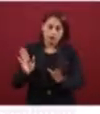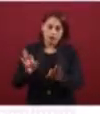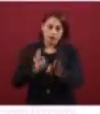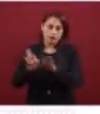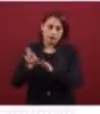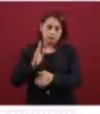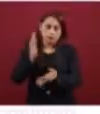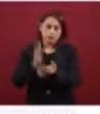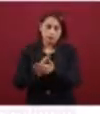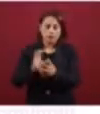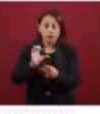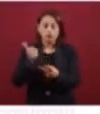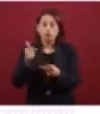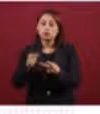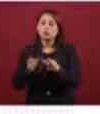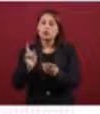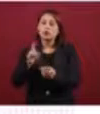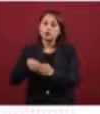el sindicato.